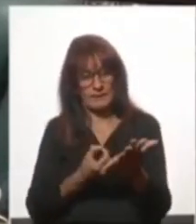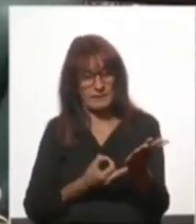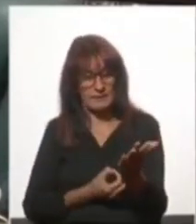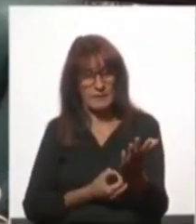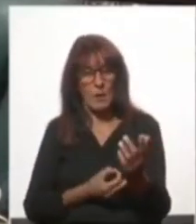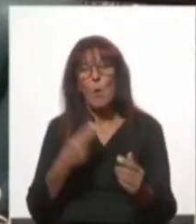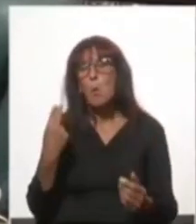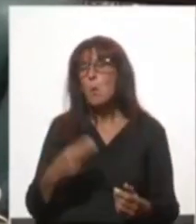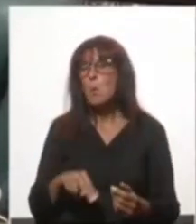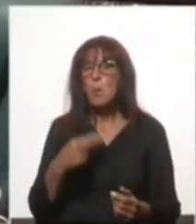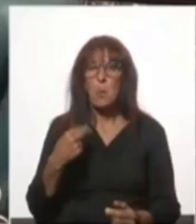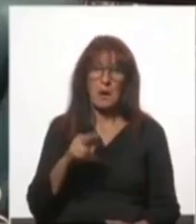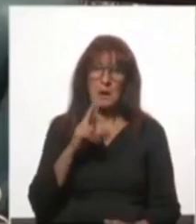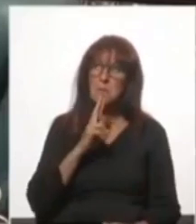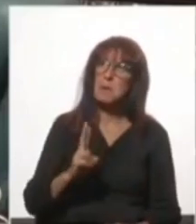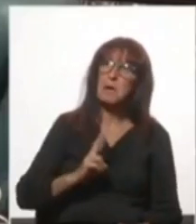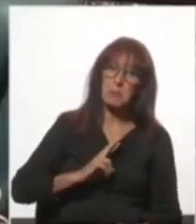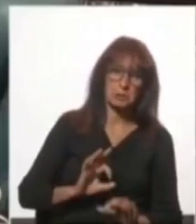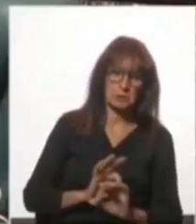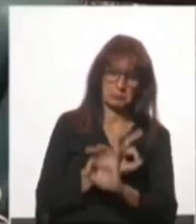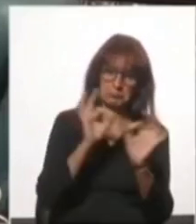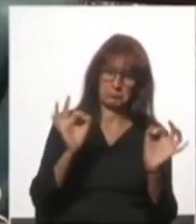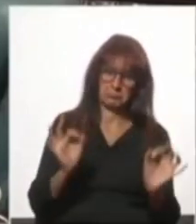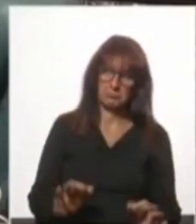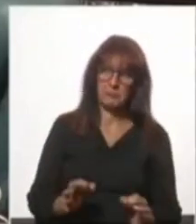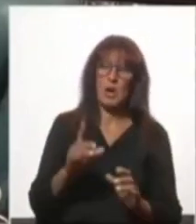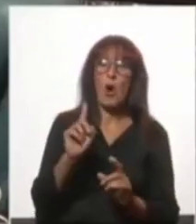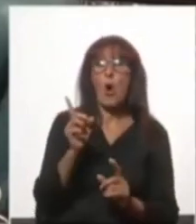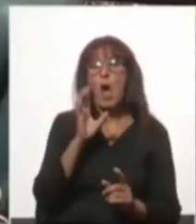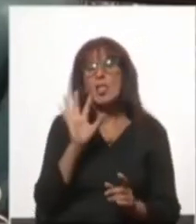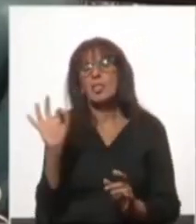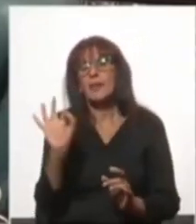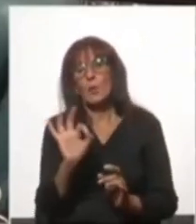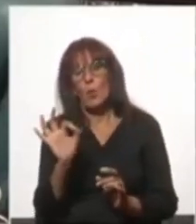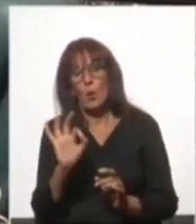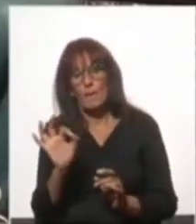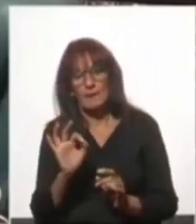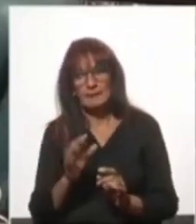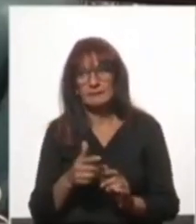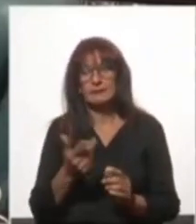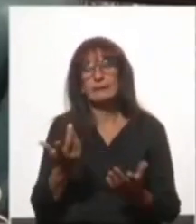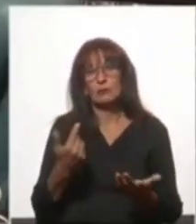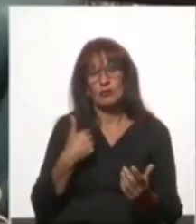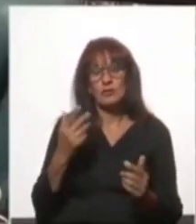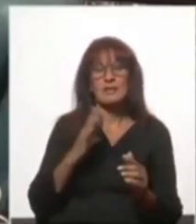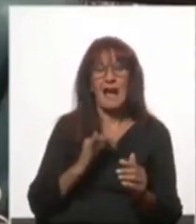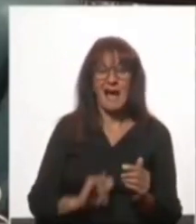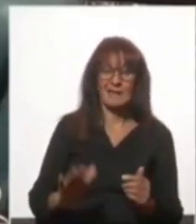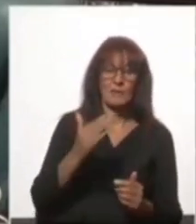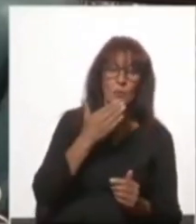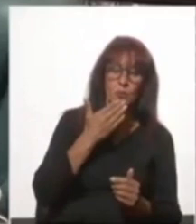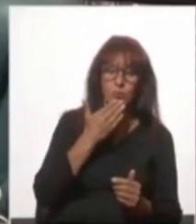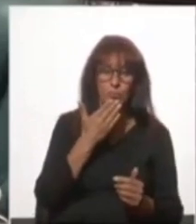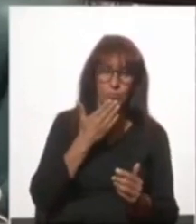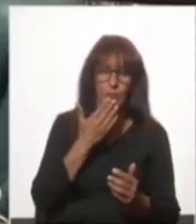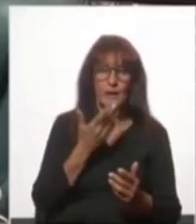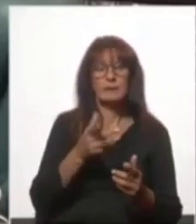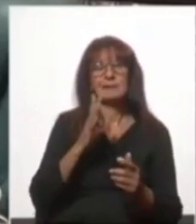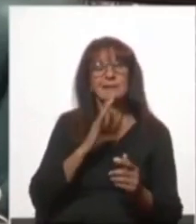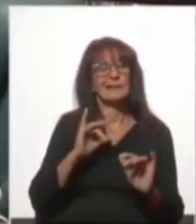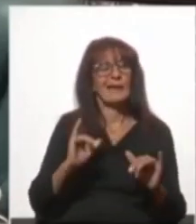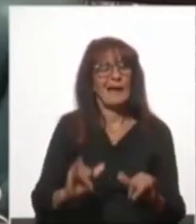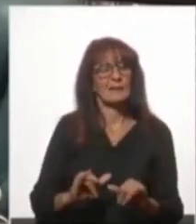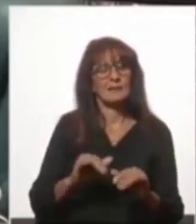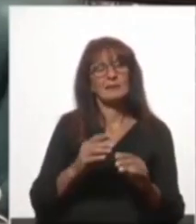nunca tuvimos respuesta, con lo cual no hace más que, discúlpennos, confirmar la sospecha de que hay una enorme inconsistencia